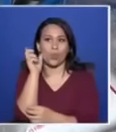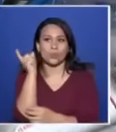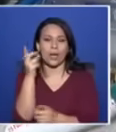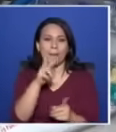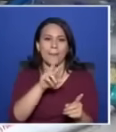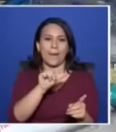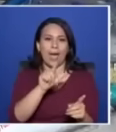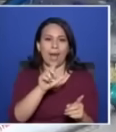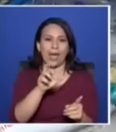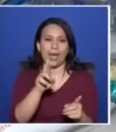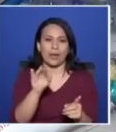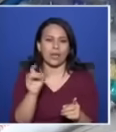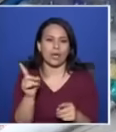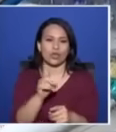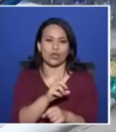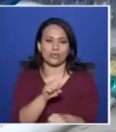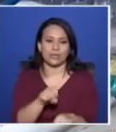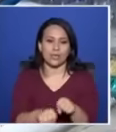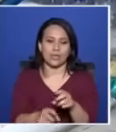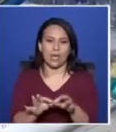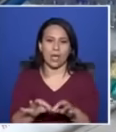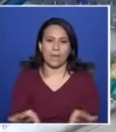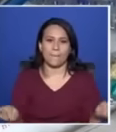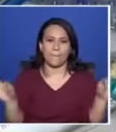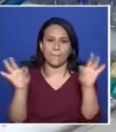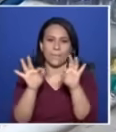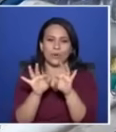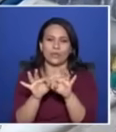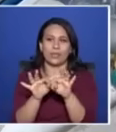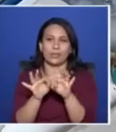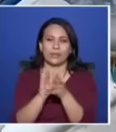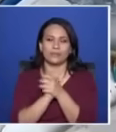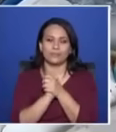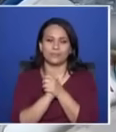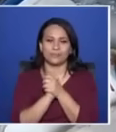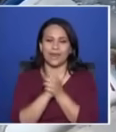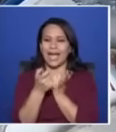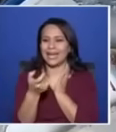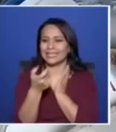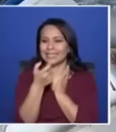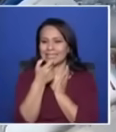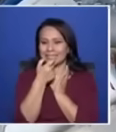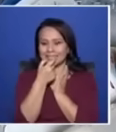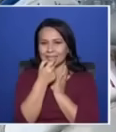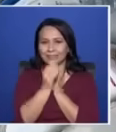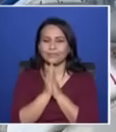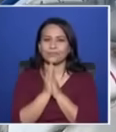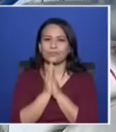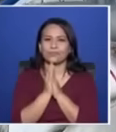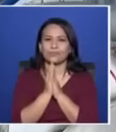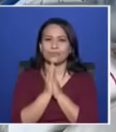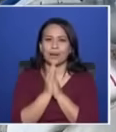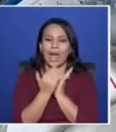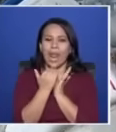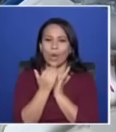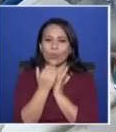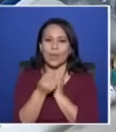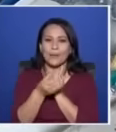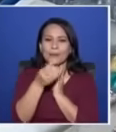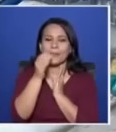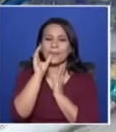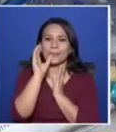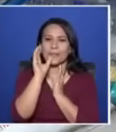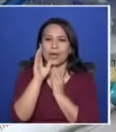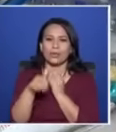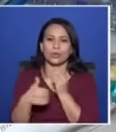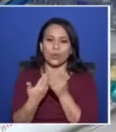los no perecibles y los de consumo inmediato. ¿Cuáles son? Son, por ejemplo, galletas, me decía, algunas bebidas, y sobre todo